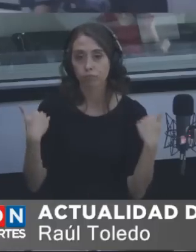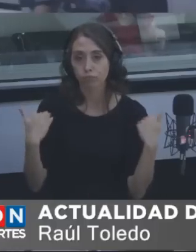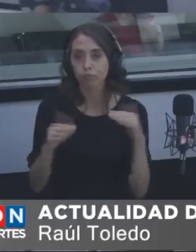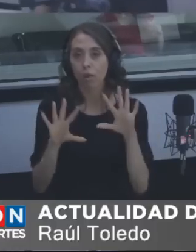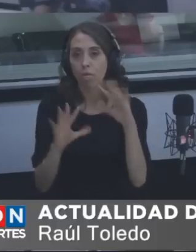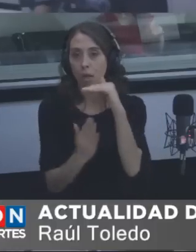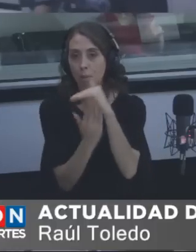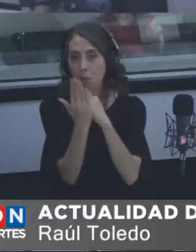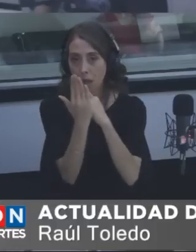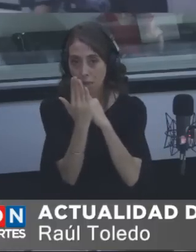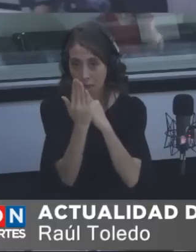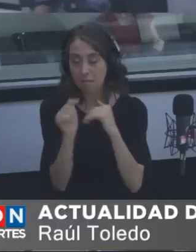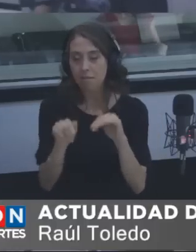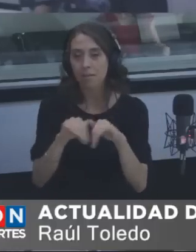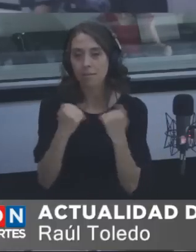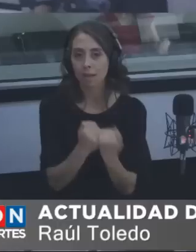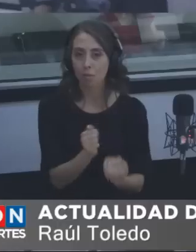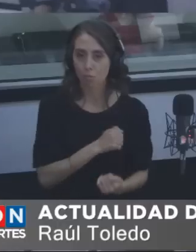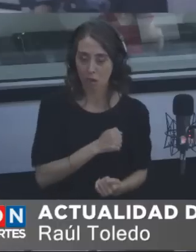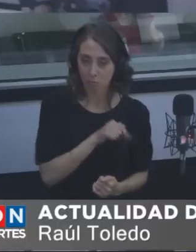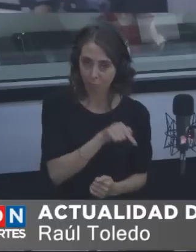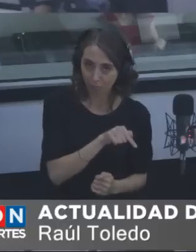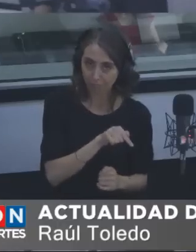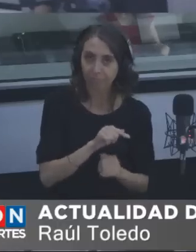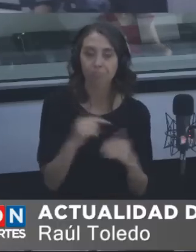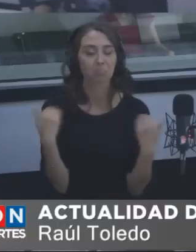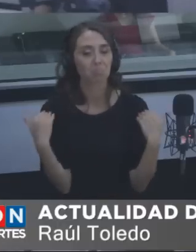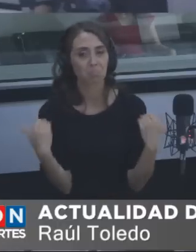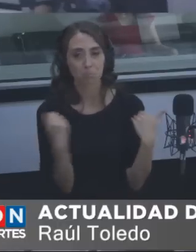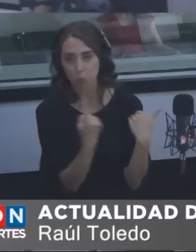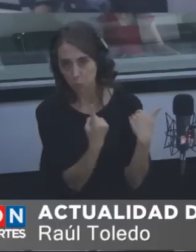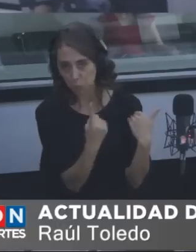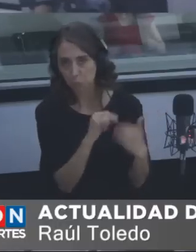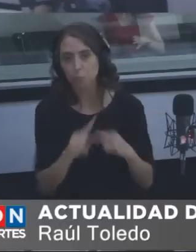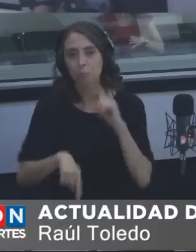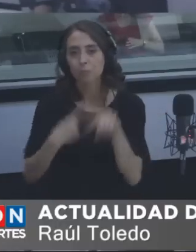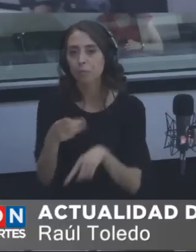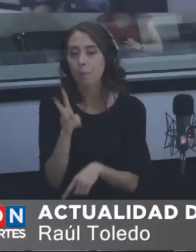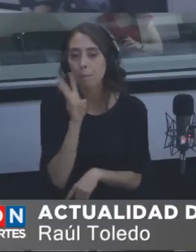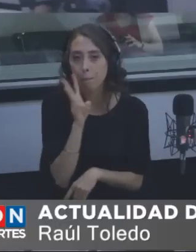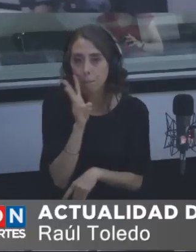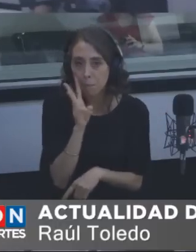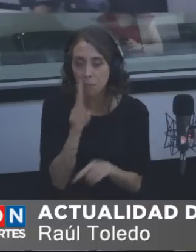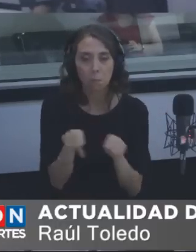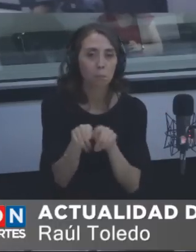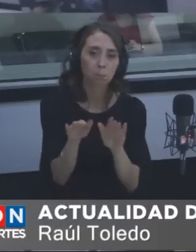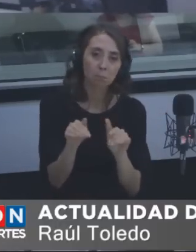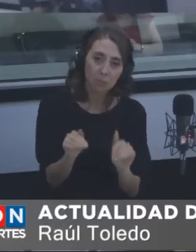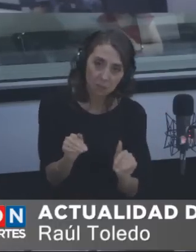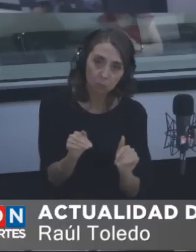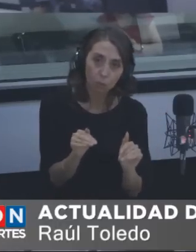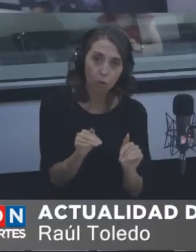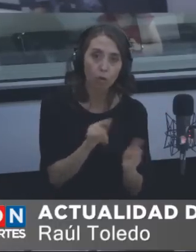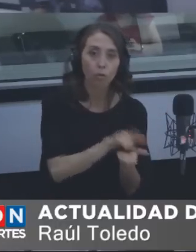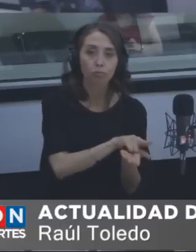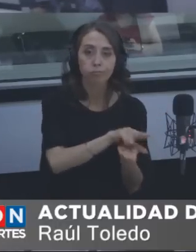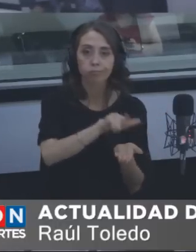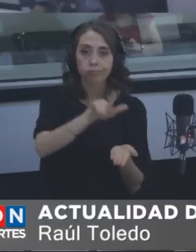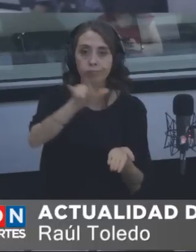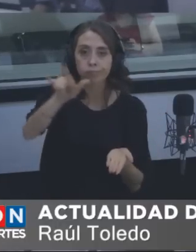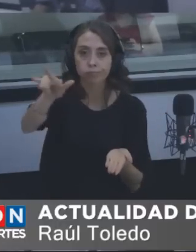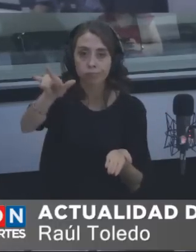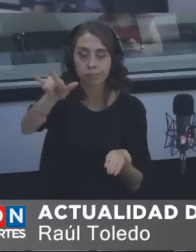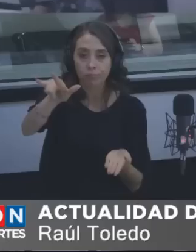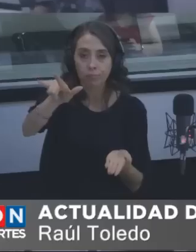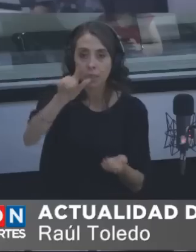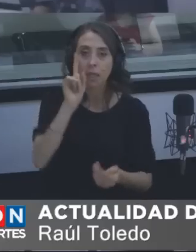10 de la mañana acá en San Carlos de Apoquindo, solamente una práctica. Después el día miércoles lo mismo, para partir en un vuelo charter